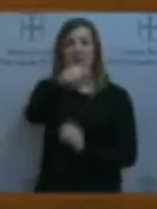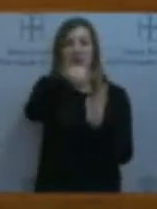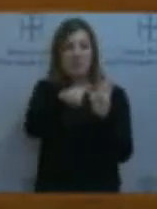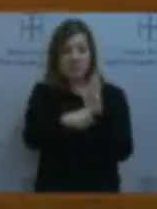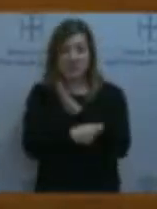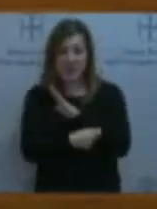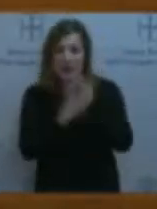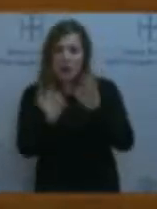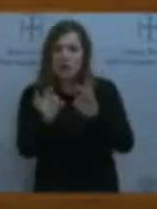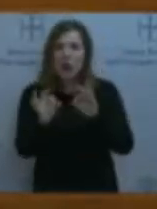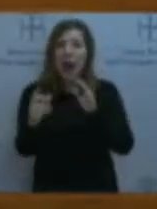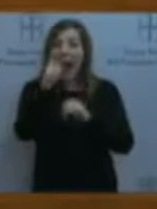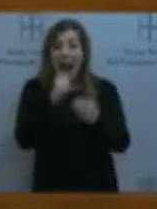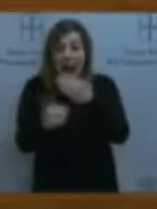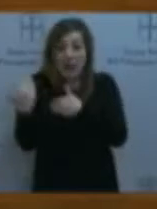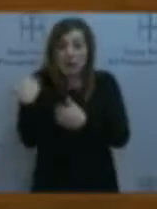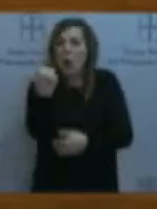años de la austeridad